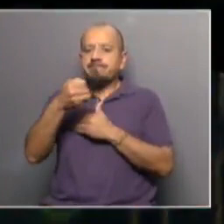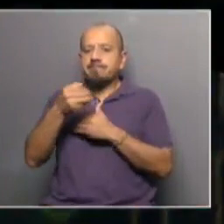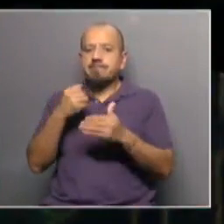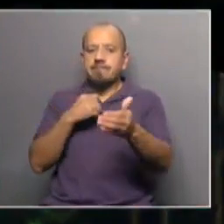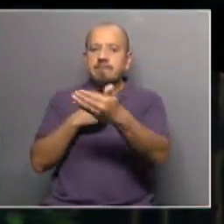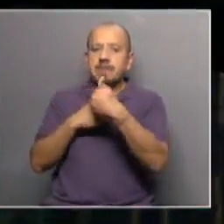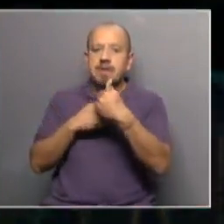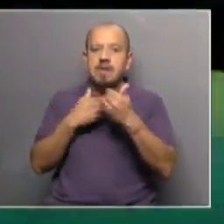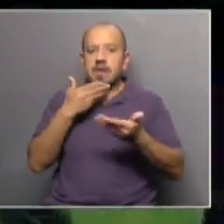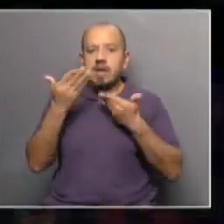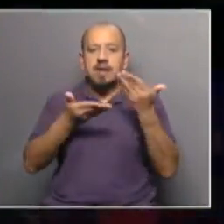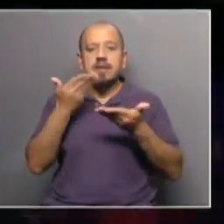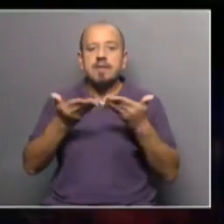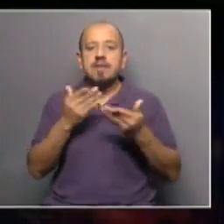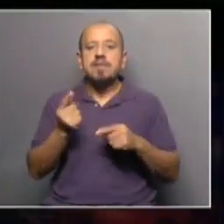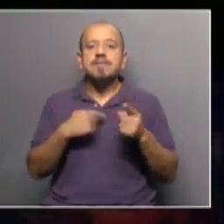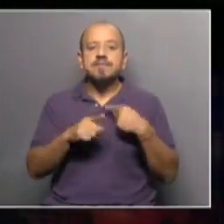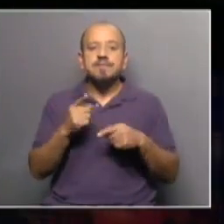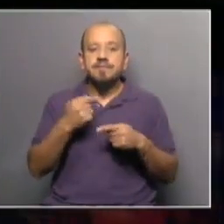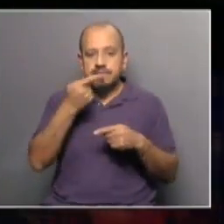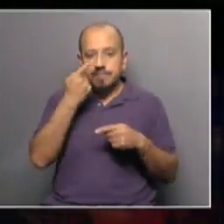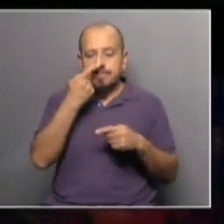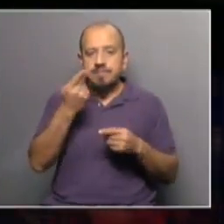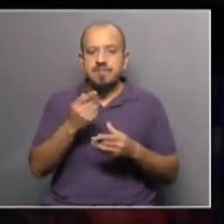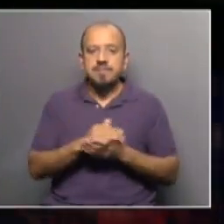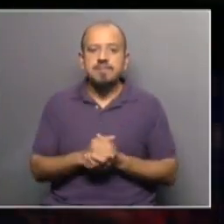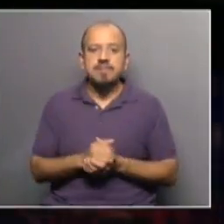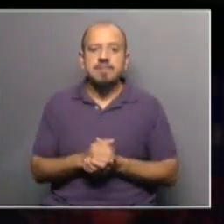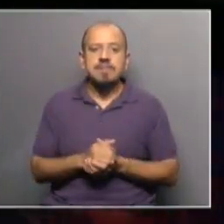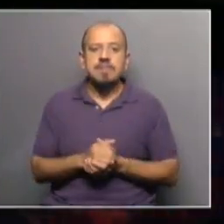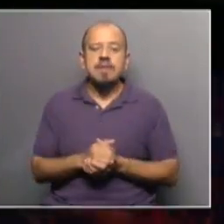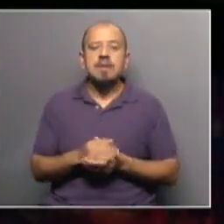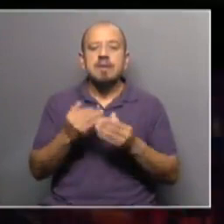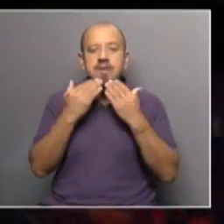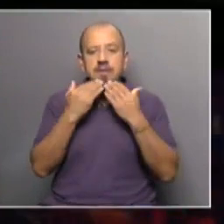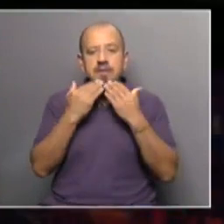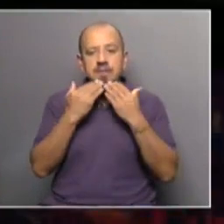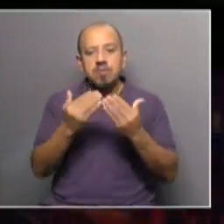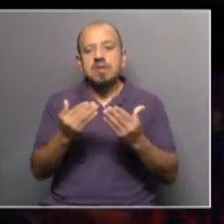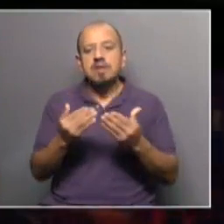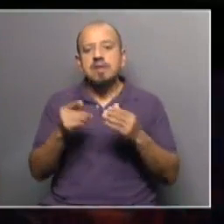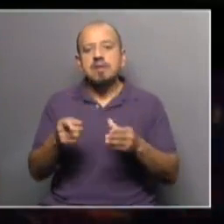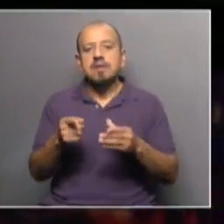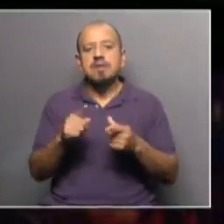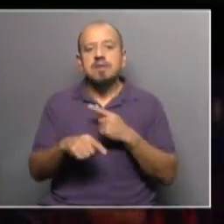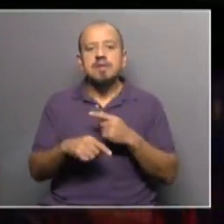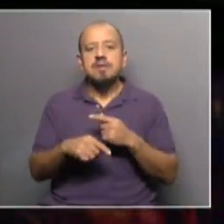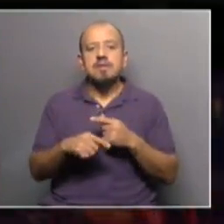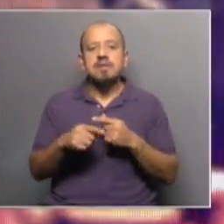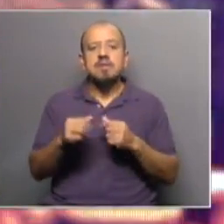cantaba cosas juntar, que no podía cantar, ¿no? Claro. Entonces, qué interesante. Totalmente. Claro. Chiquilines, muchísimas gracias por haber estado hoy acá. Les